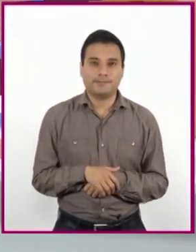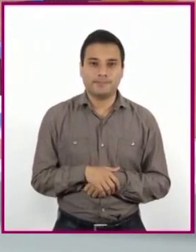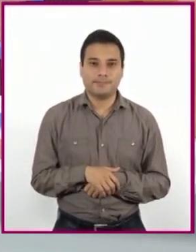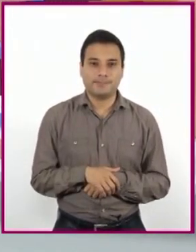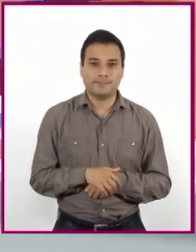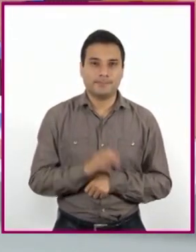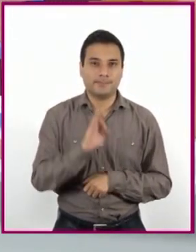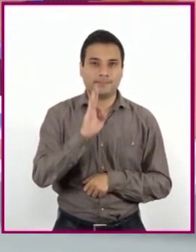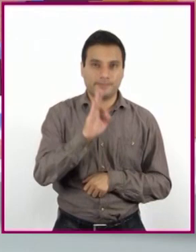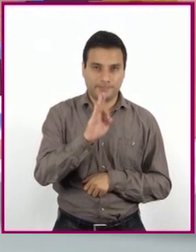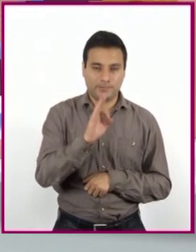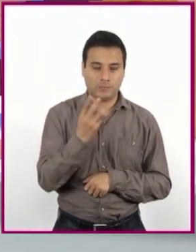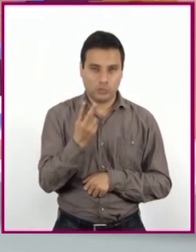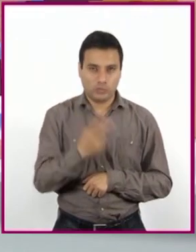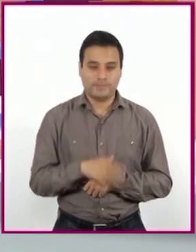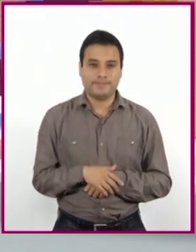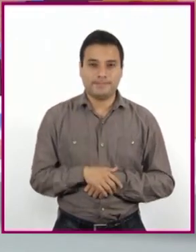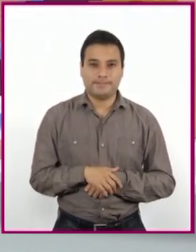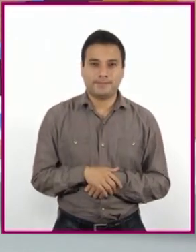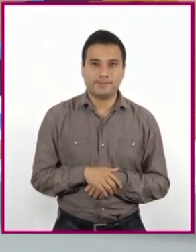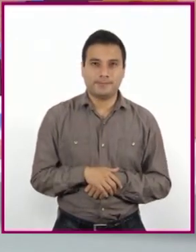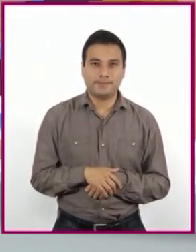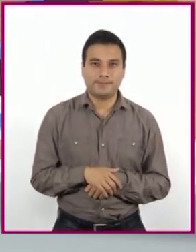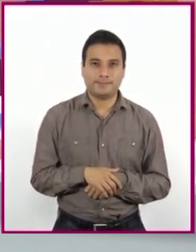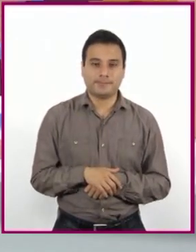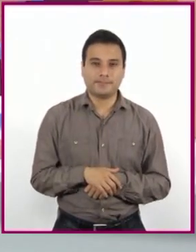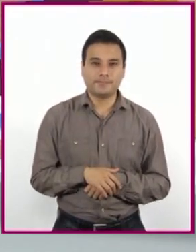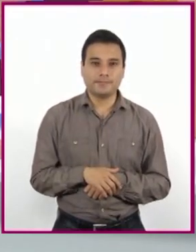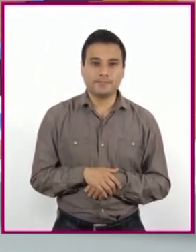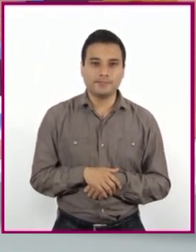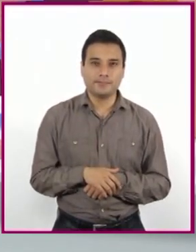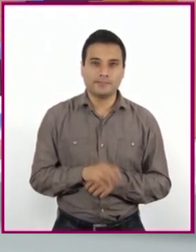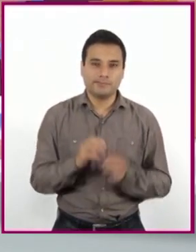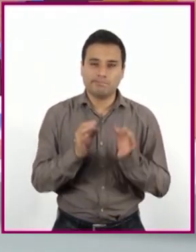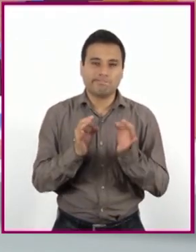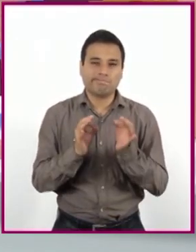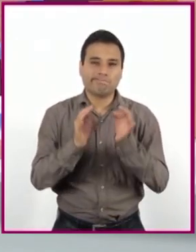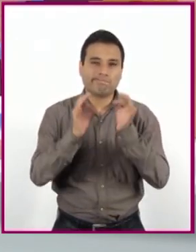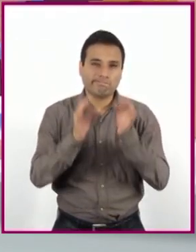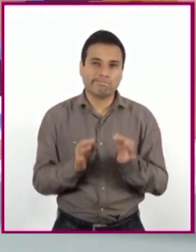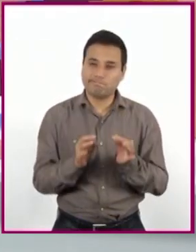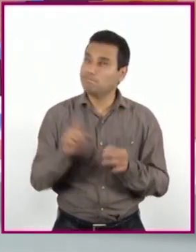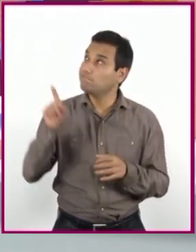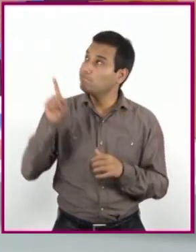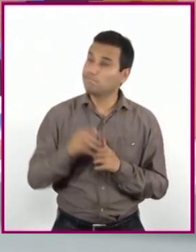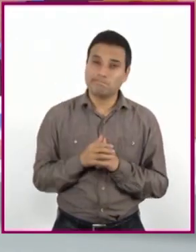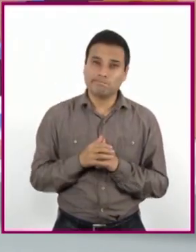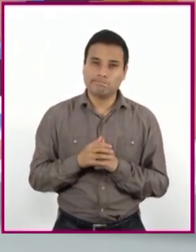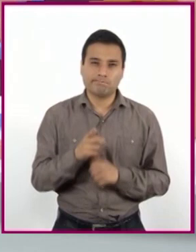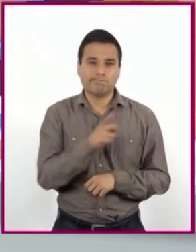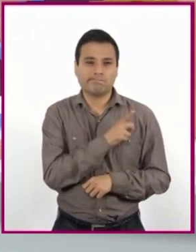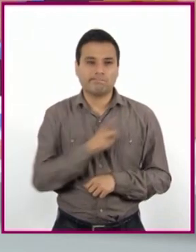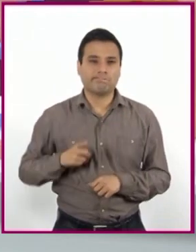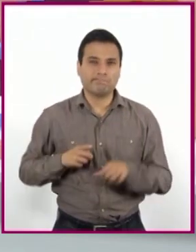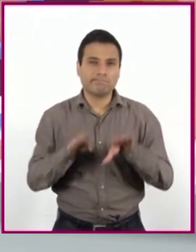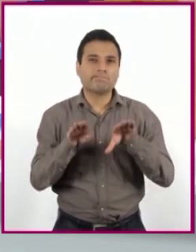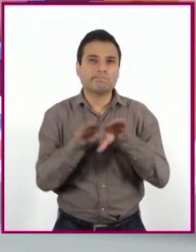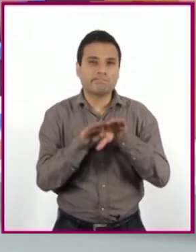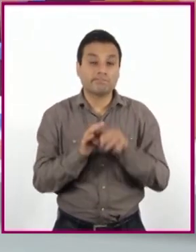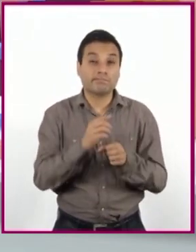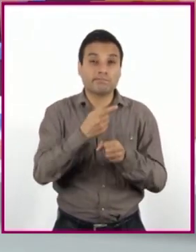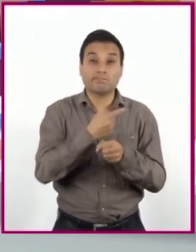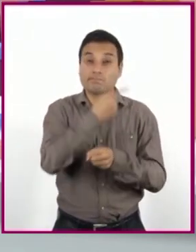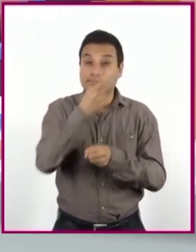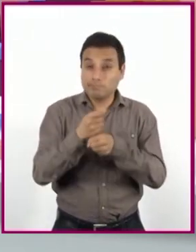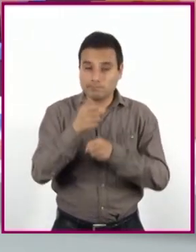tenemos 2 iones. Generalmente la correcta escritura de la fórmula se debe colocar primero el que tiene